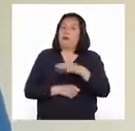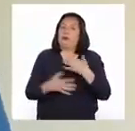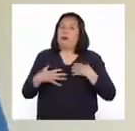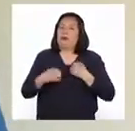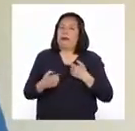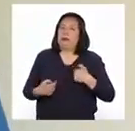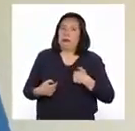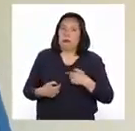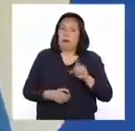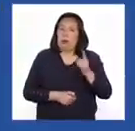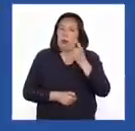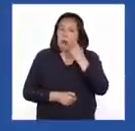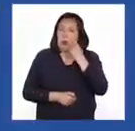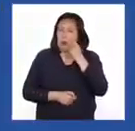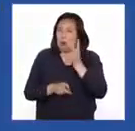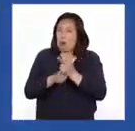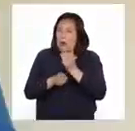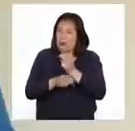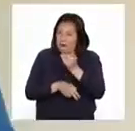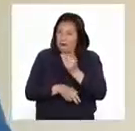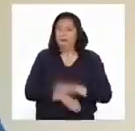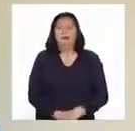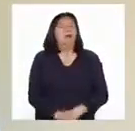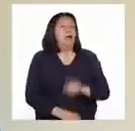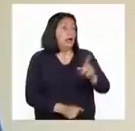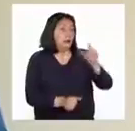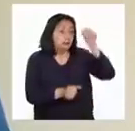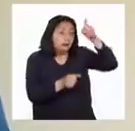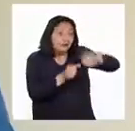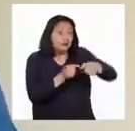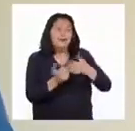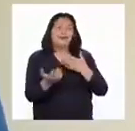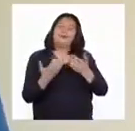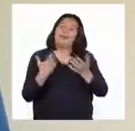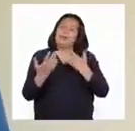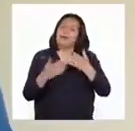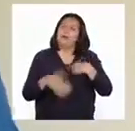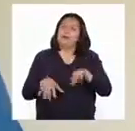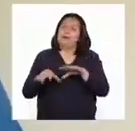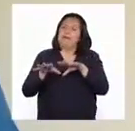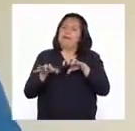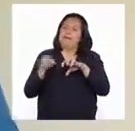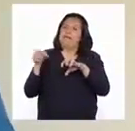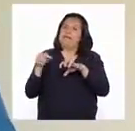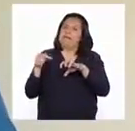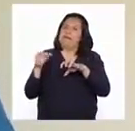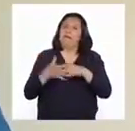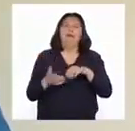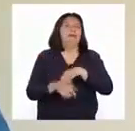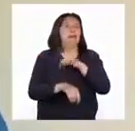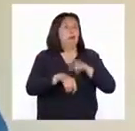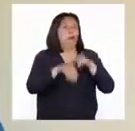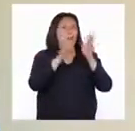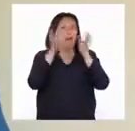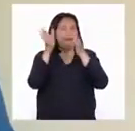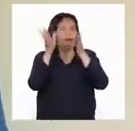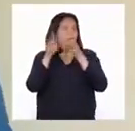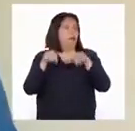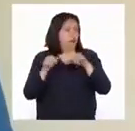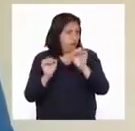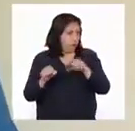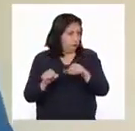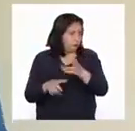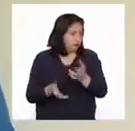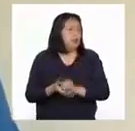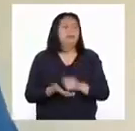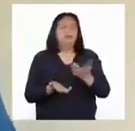salud. Ojito con eso. ¿Recuerdan que mencionábamos que las heladas son un fenómeno meteorológico? Bueno,